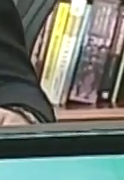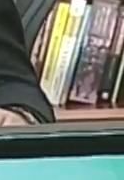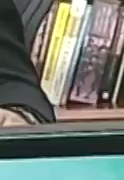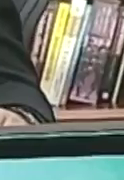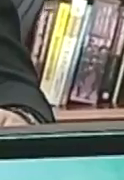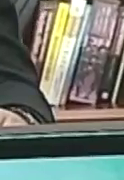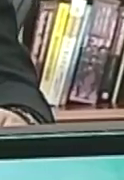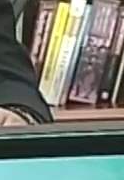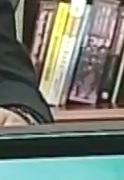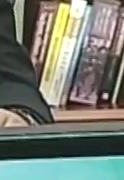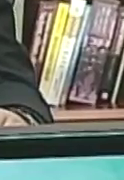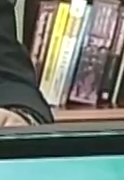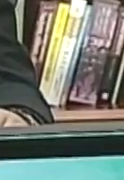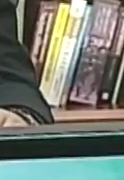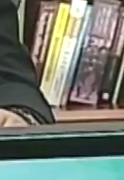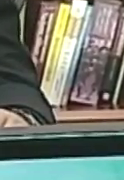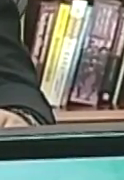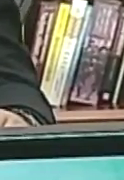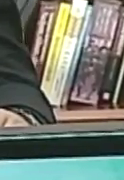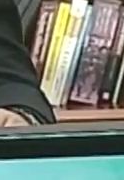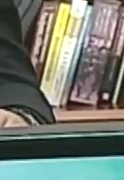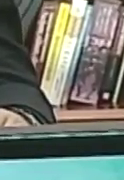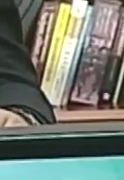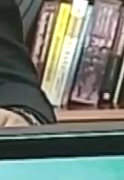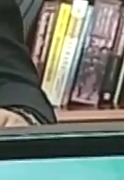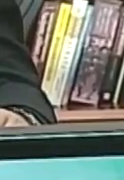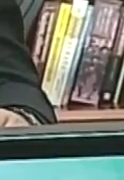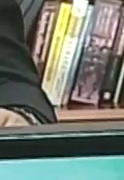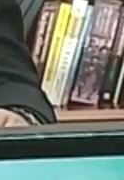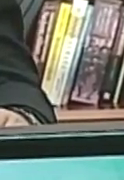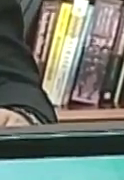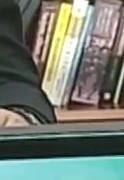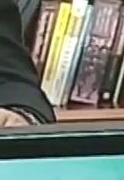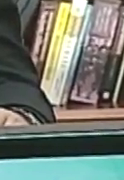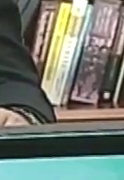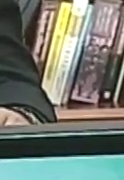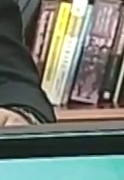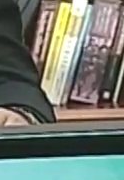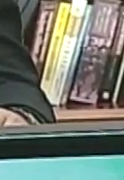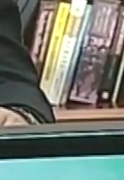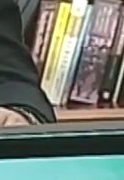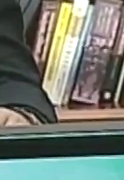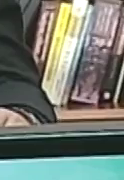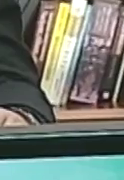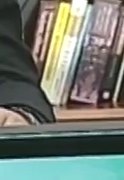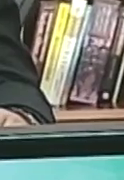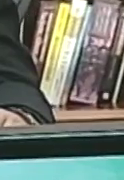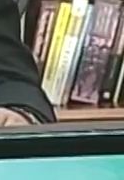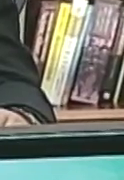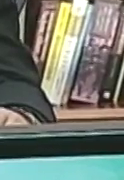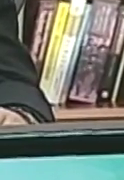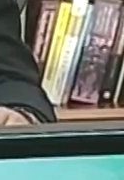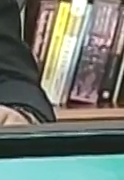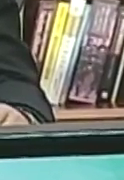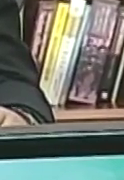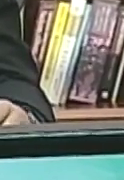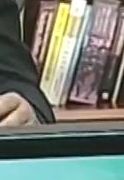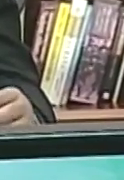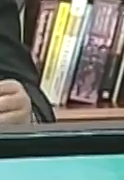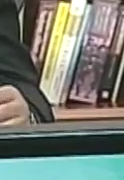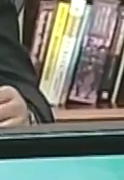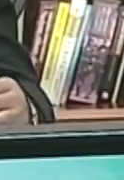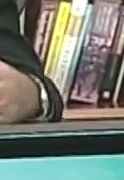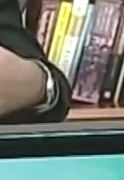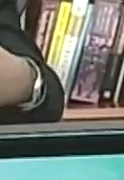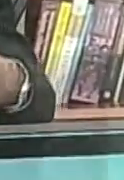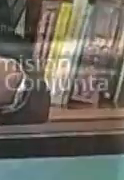eso también nos acompaña, presidente, la industria Canaima en esta iniciativa de presentar el libro digital. Y así